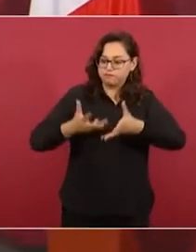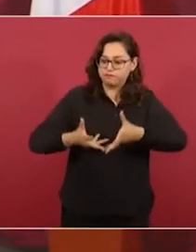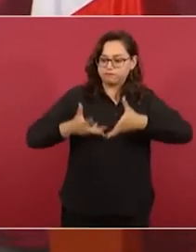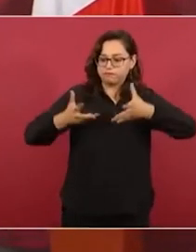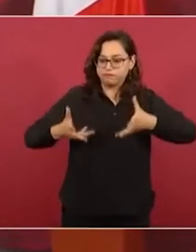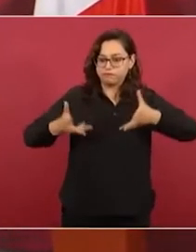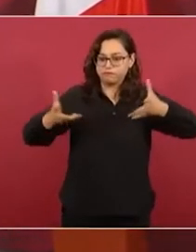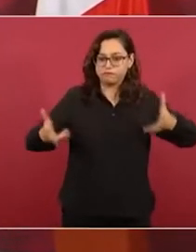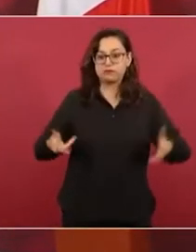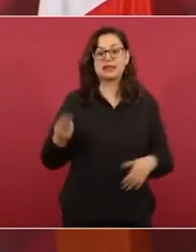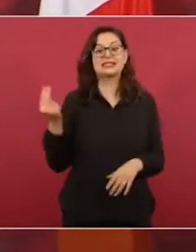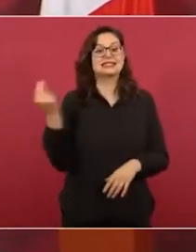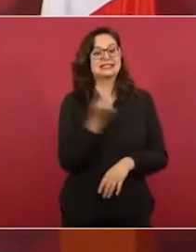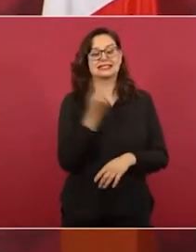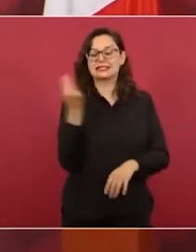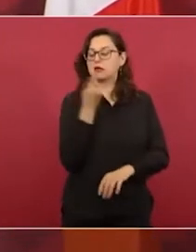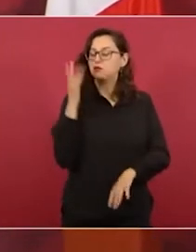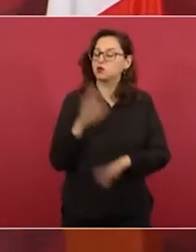El país para